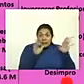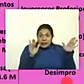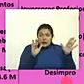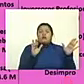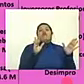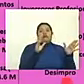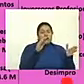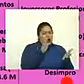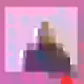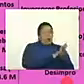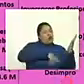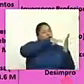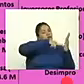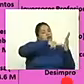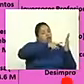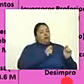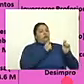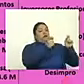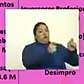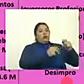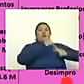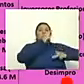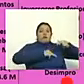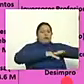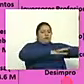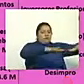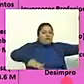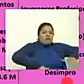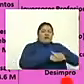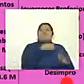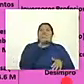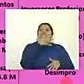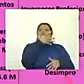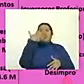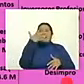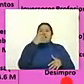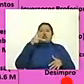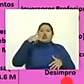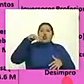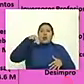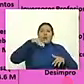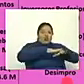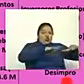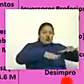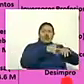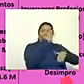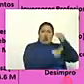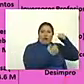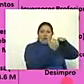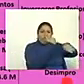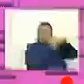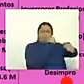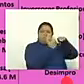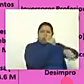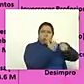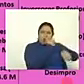la Ruta del Sol, que es la vía más o menos de 500 kilómetros doble calzada entre Puerto